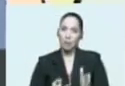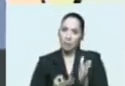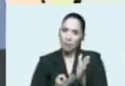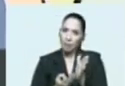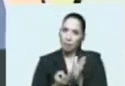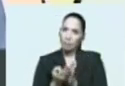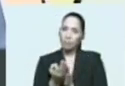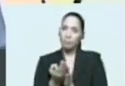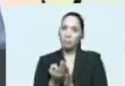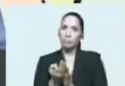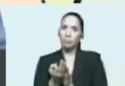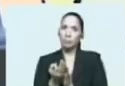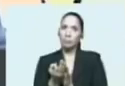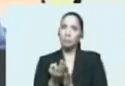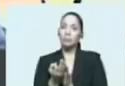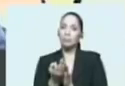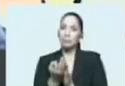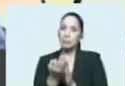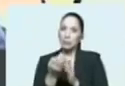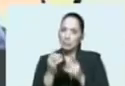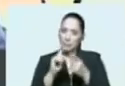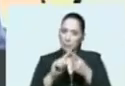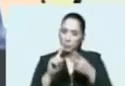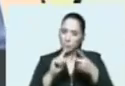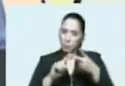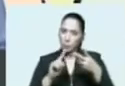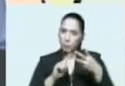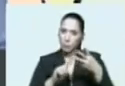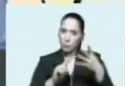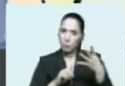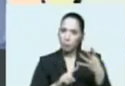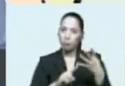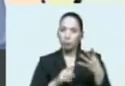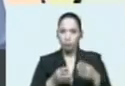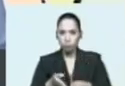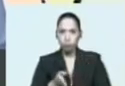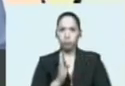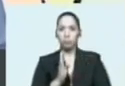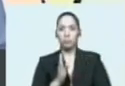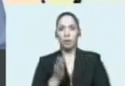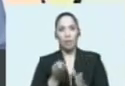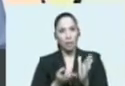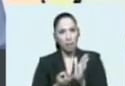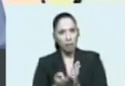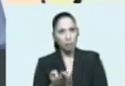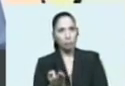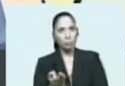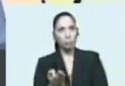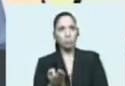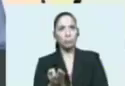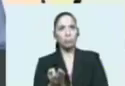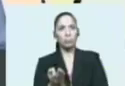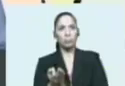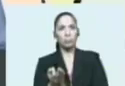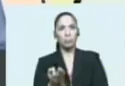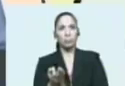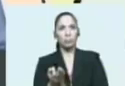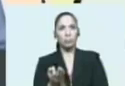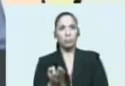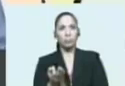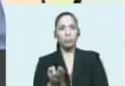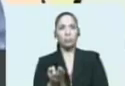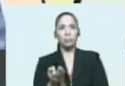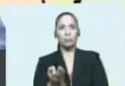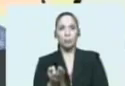a los principios la lealtad a la sonrisa a